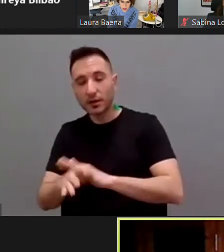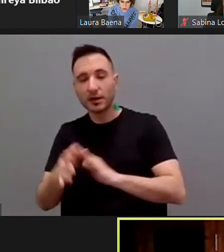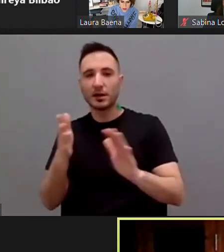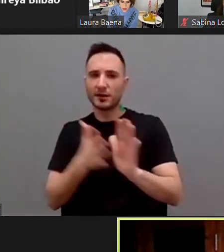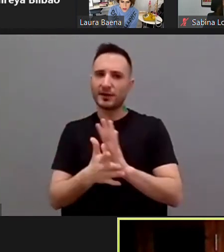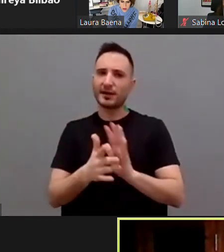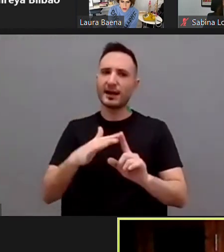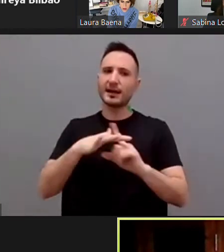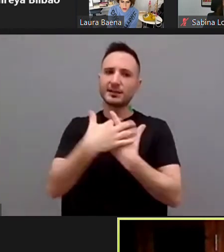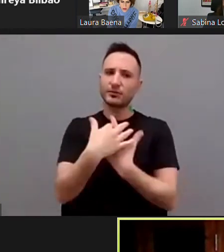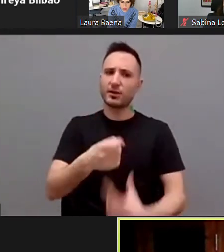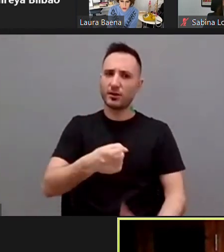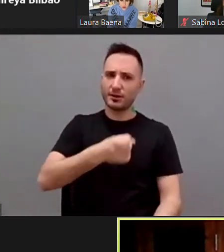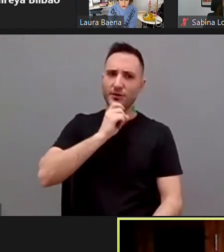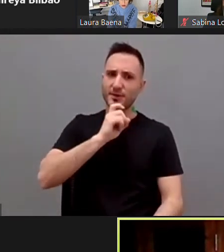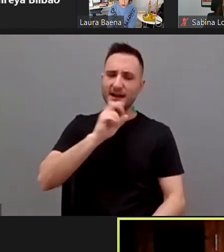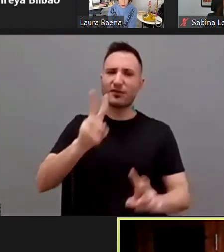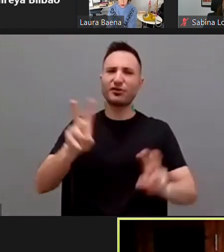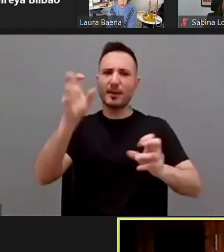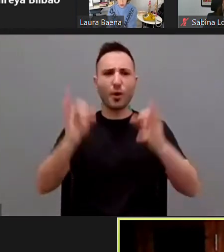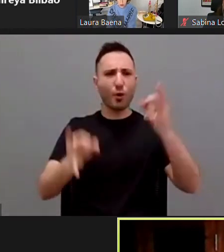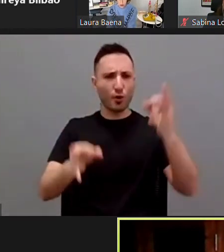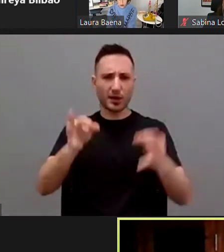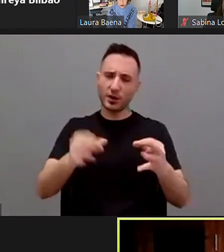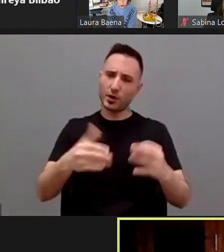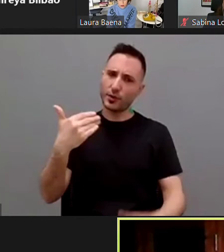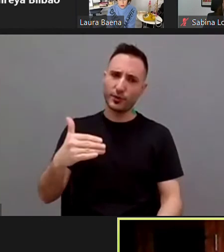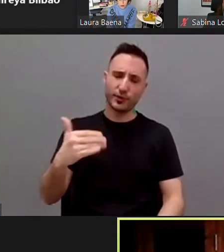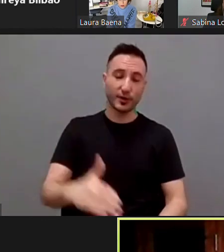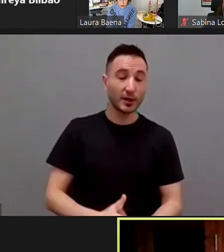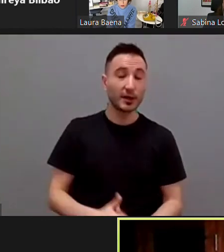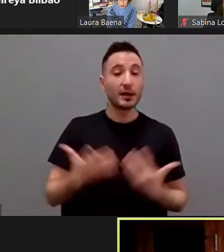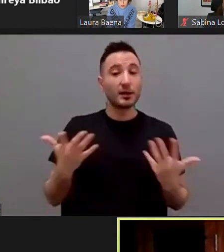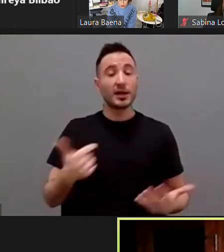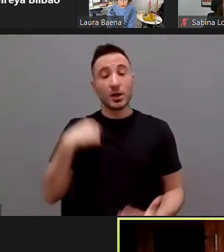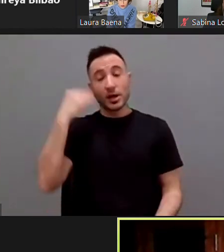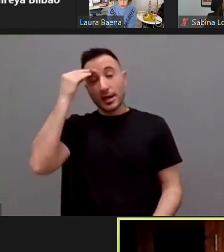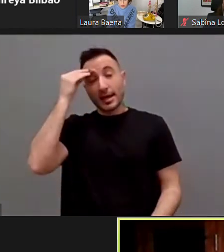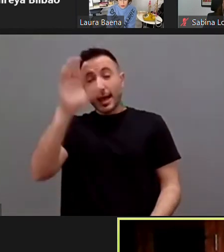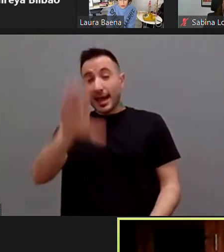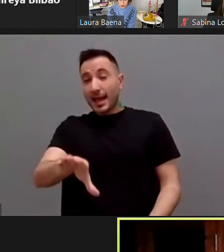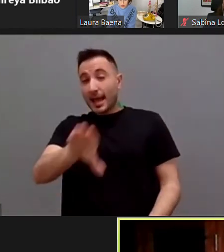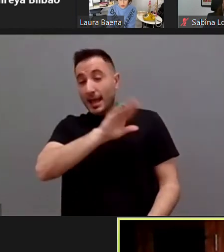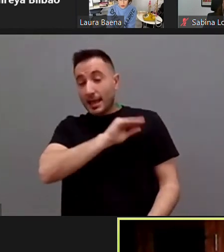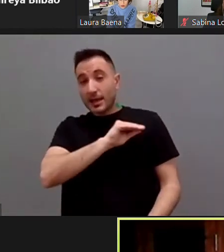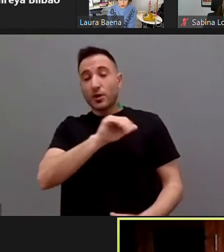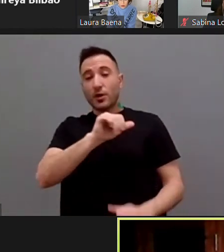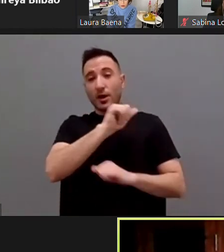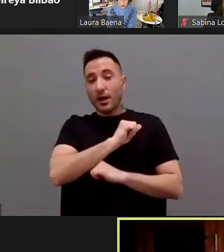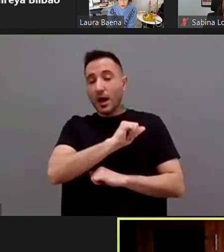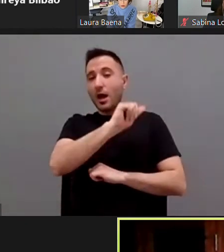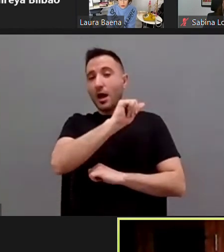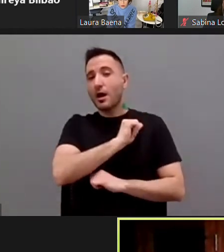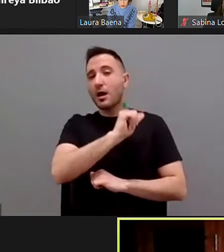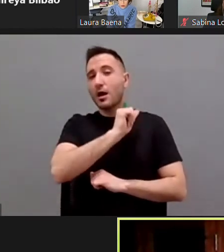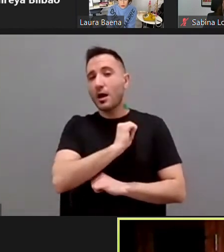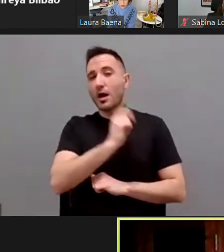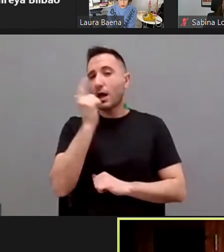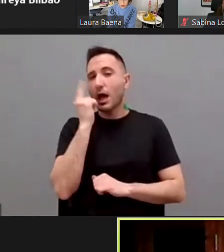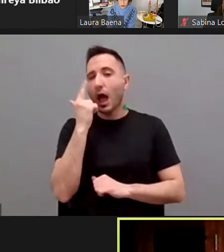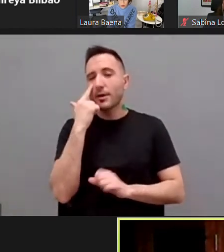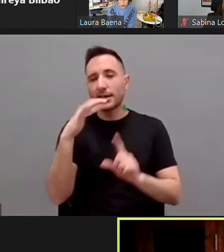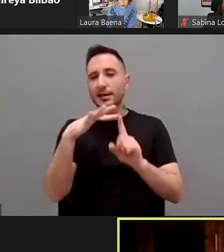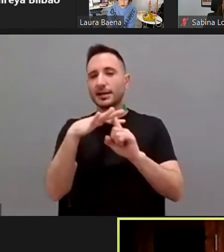difícil jurídicamente. Por lo tanto, yo entiendo que probablemente habrá que ir esperando cómo va la causística,